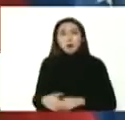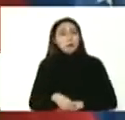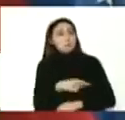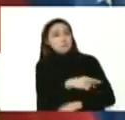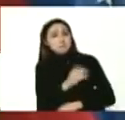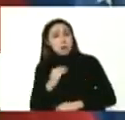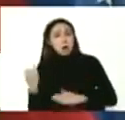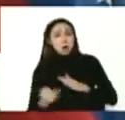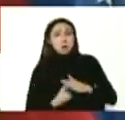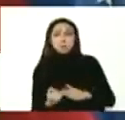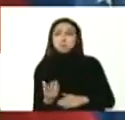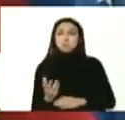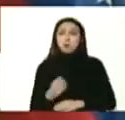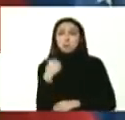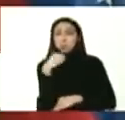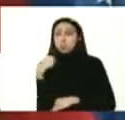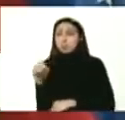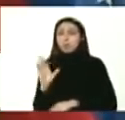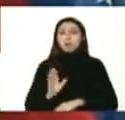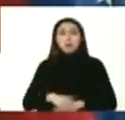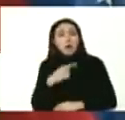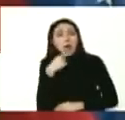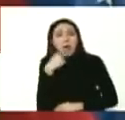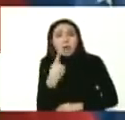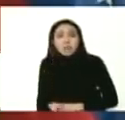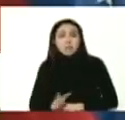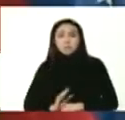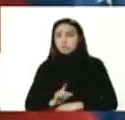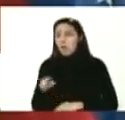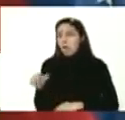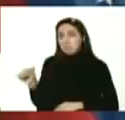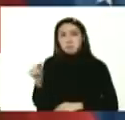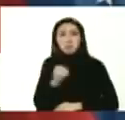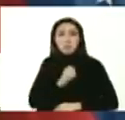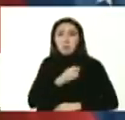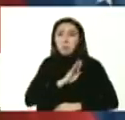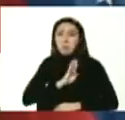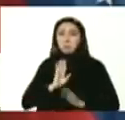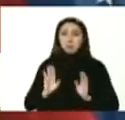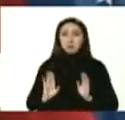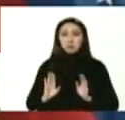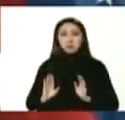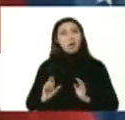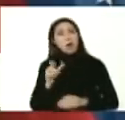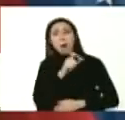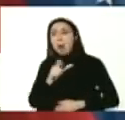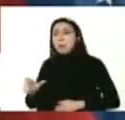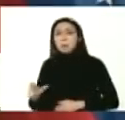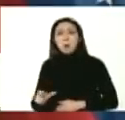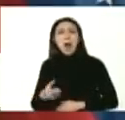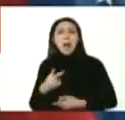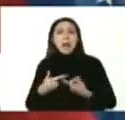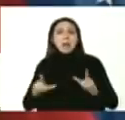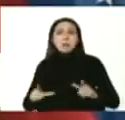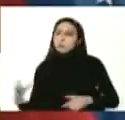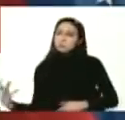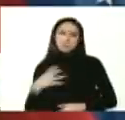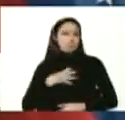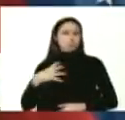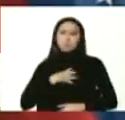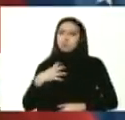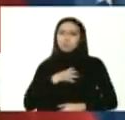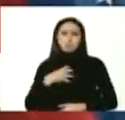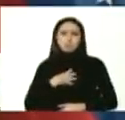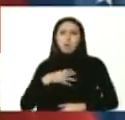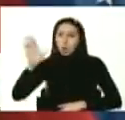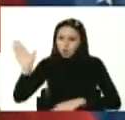las autoridades del caso competente dicen no, se suicidó y los asesinos quedan libres. Eso no lo podemos permitir. Y hago